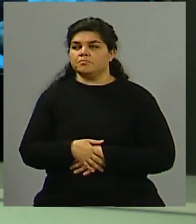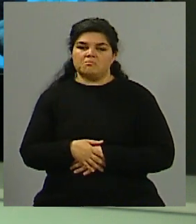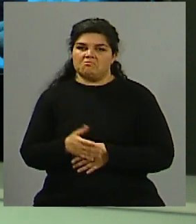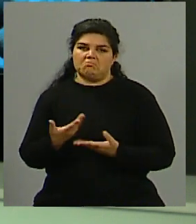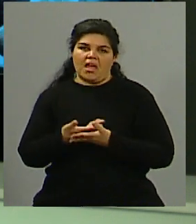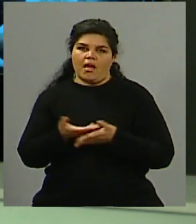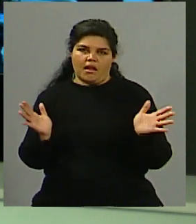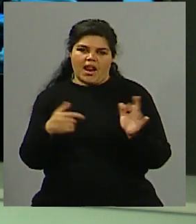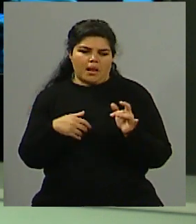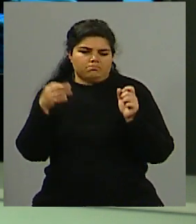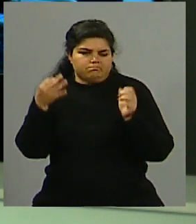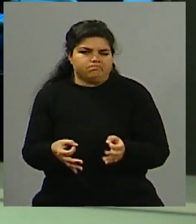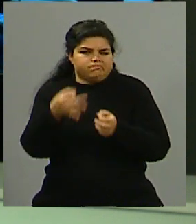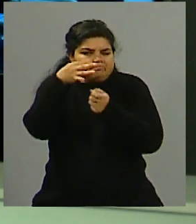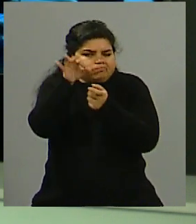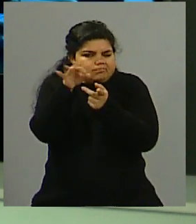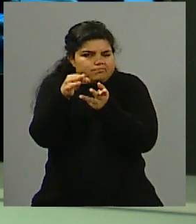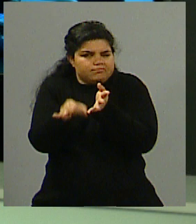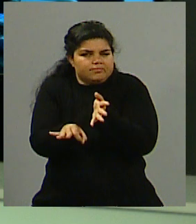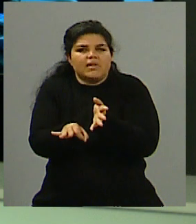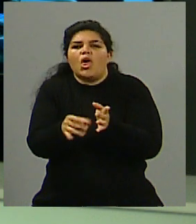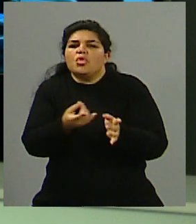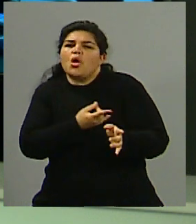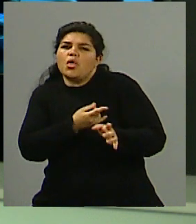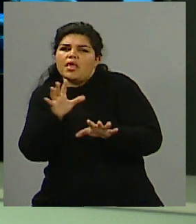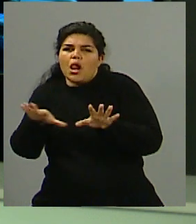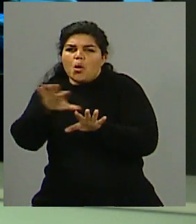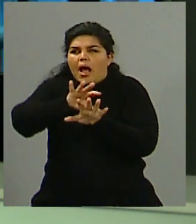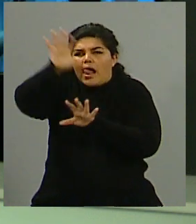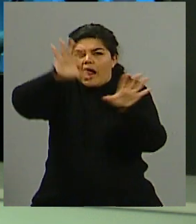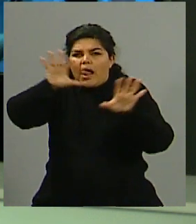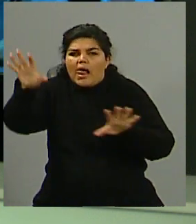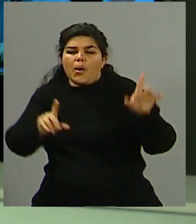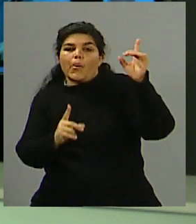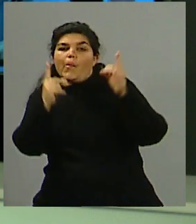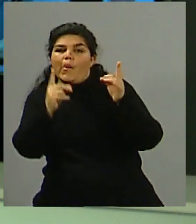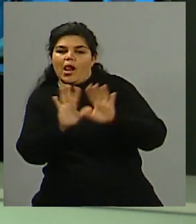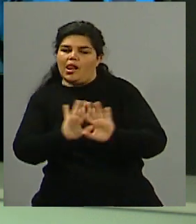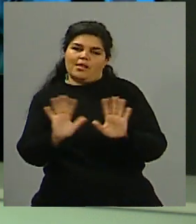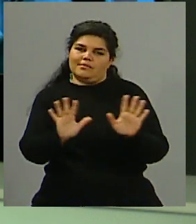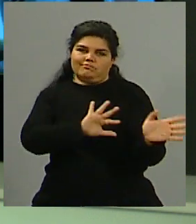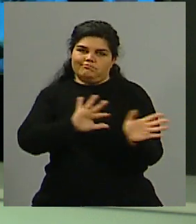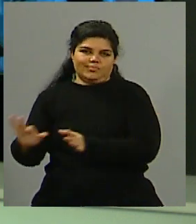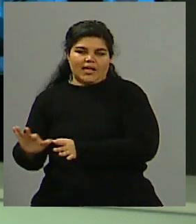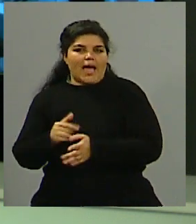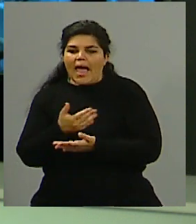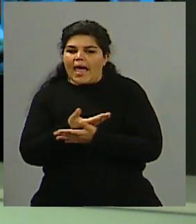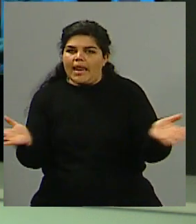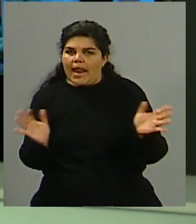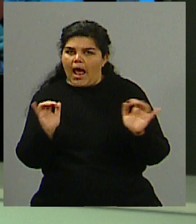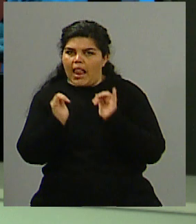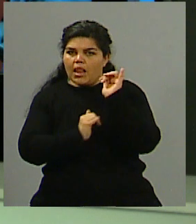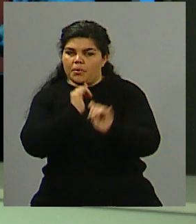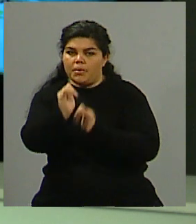ningún lugar en particular del Mm. país, pero la evaluación, venimos con una tradición de evaluación